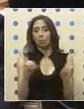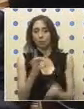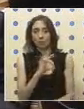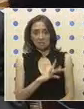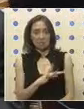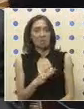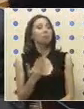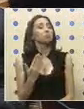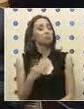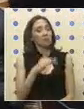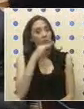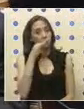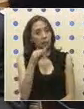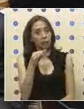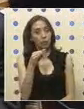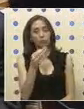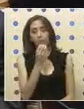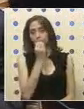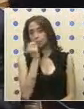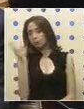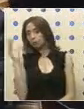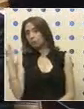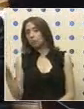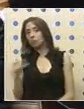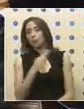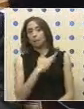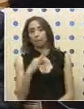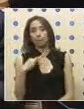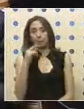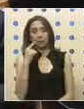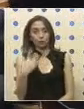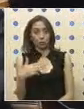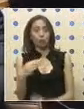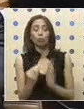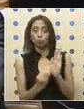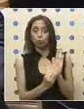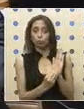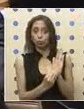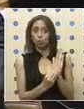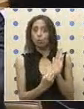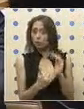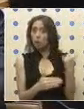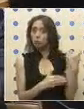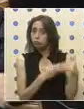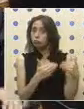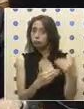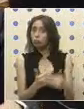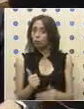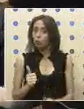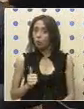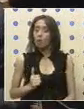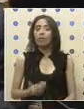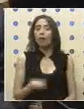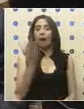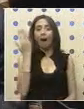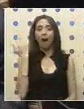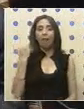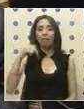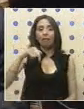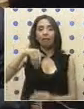Dicho esto, y habiendo transmitido al Ministro algo que nos parece importante que también esté ahí, y también decir que ha ido cumpliendo. Cuando votamos acá